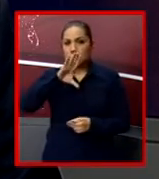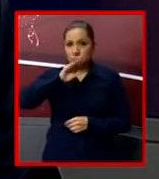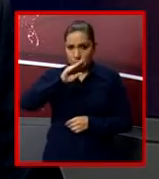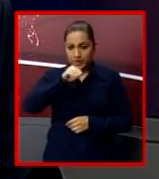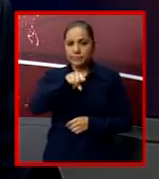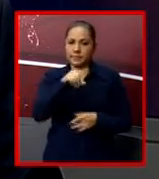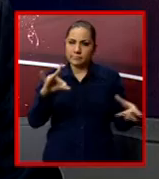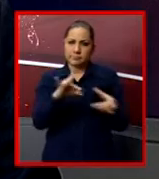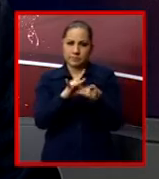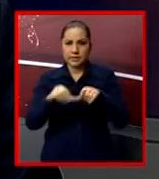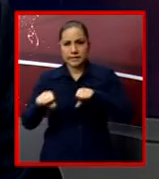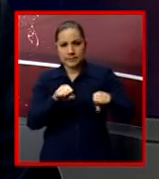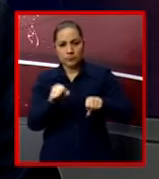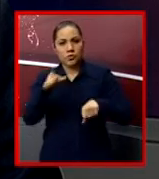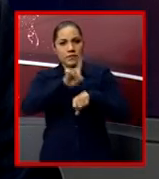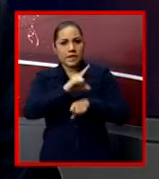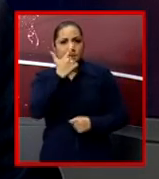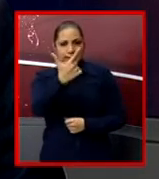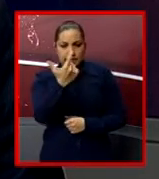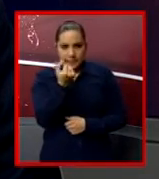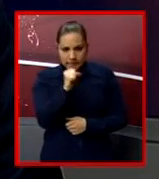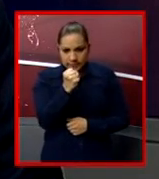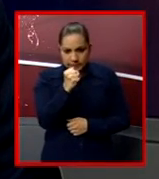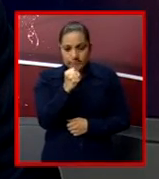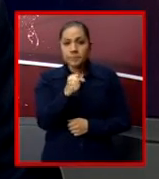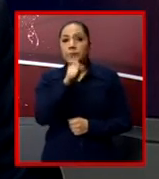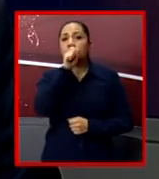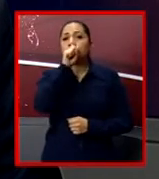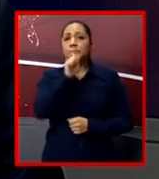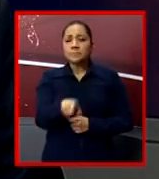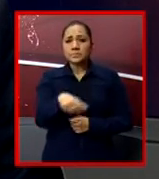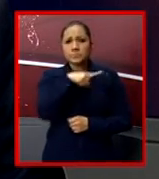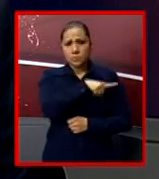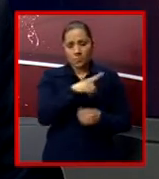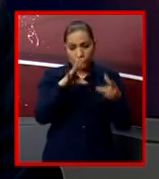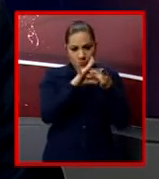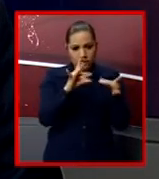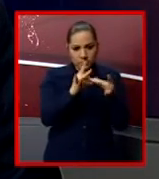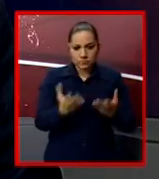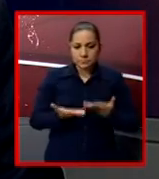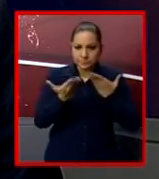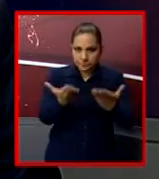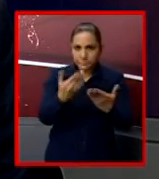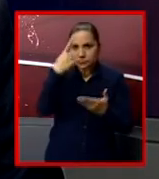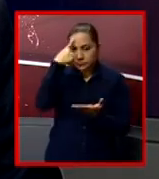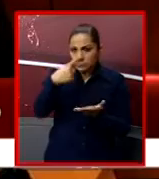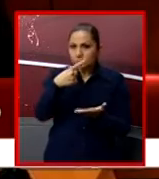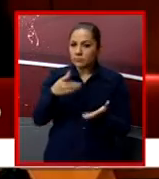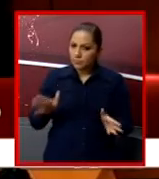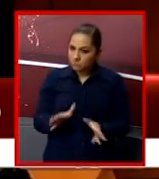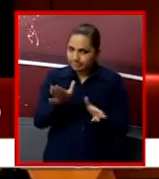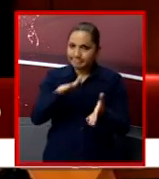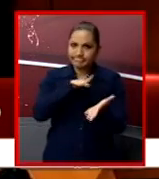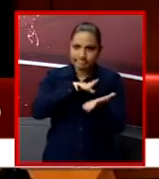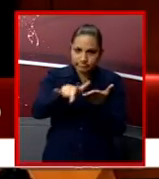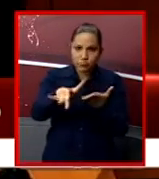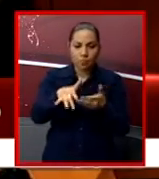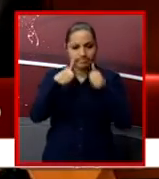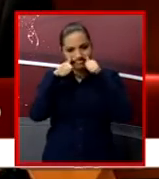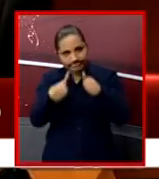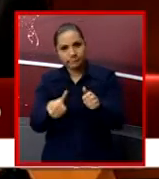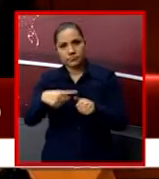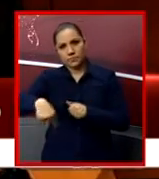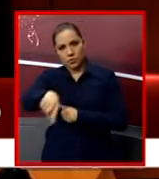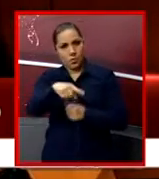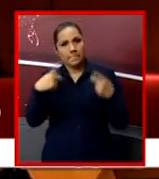90 personas como consecuencia del sismo ocurrido el 7 de septiembre. Además, expresó su apoyo solidario y seguimiento con las